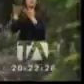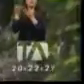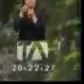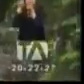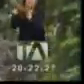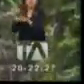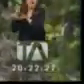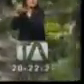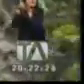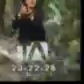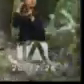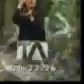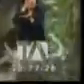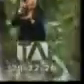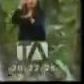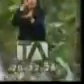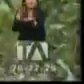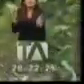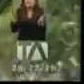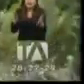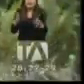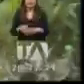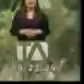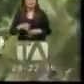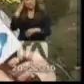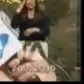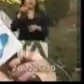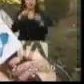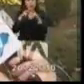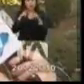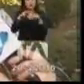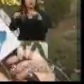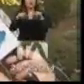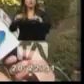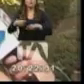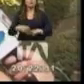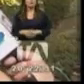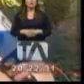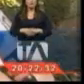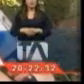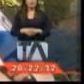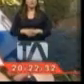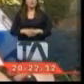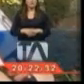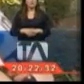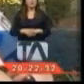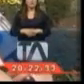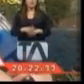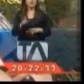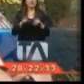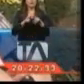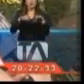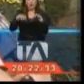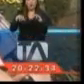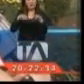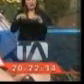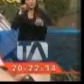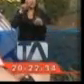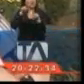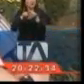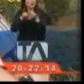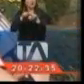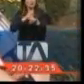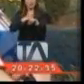suceso para ayudar con el rastreo como conocedores de la zona. ¿Cuándo debe de ser una coordinación conjunta? Al menos con los dueños